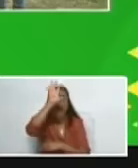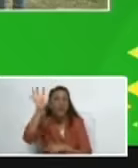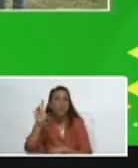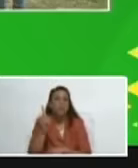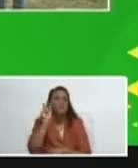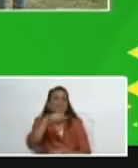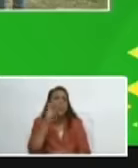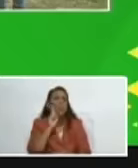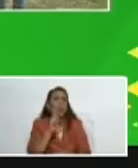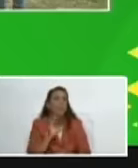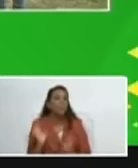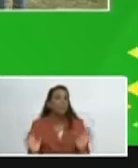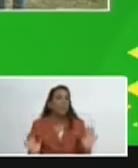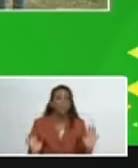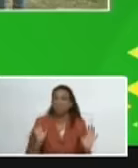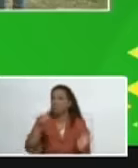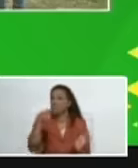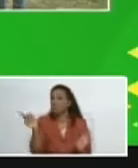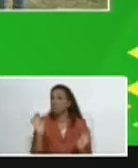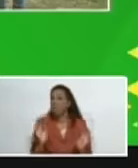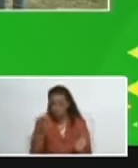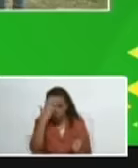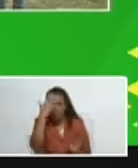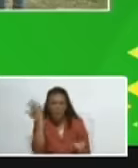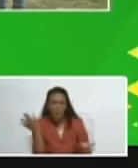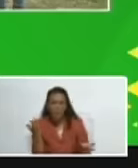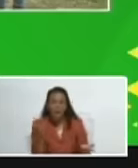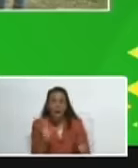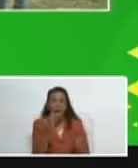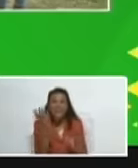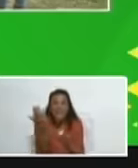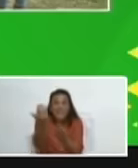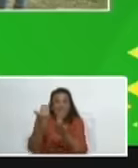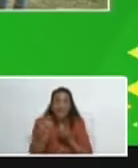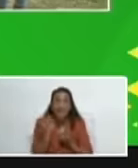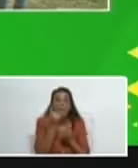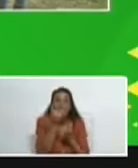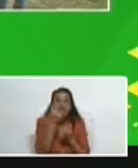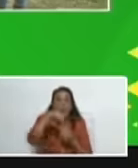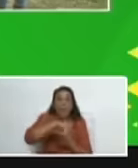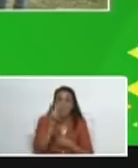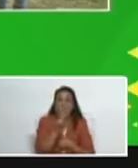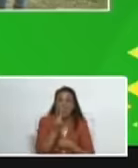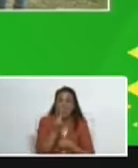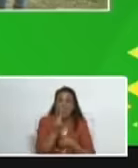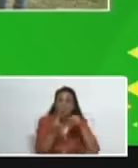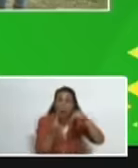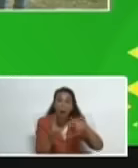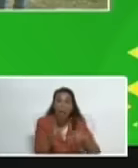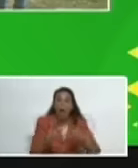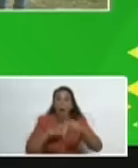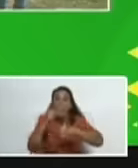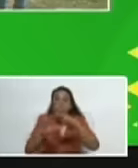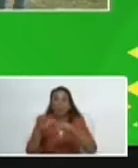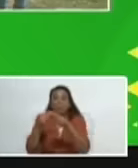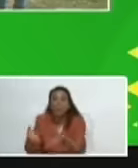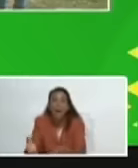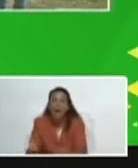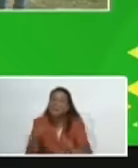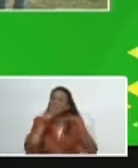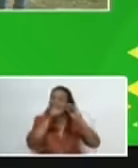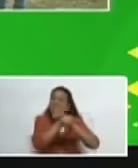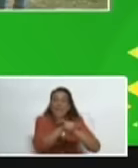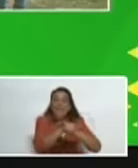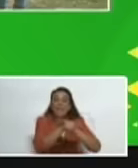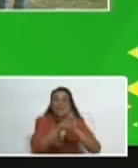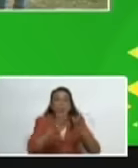miento? Yo sé cómo era la cosa. Ahora la platica que se le da a un productor va directa